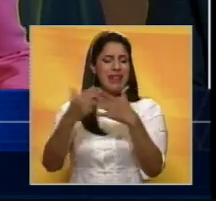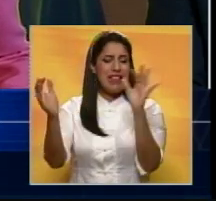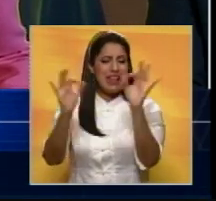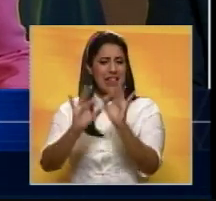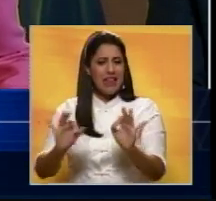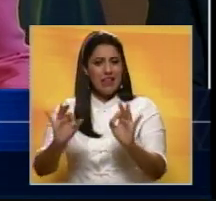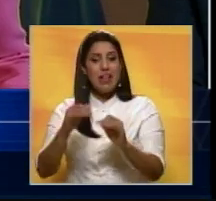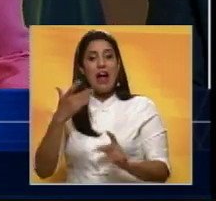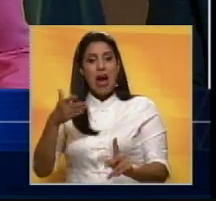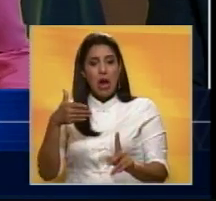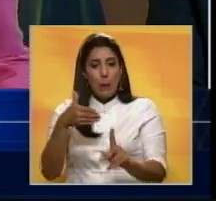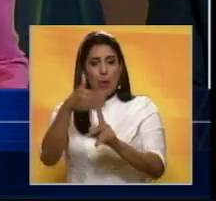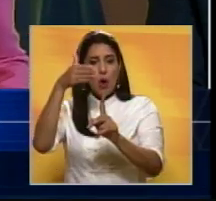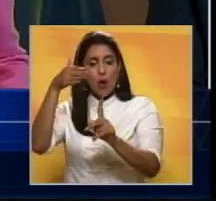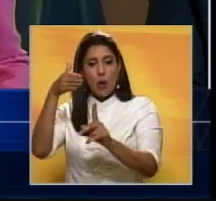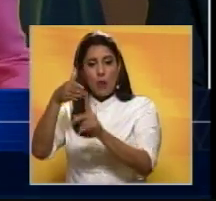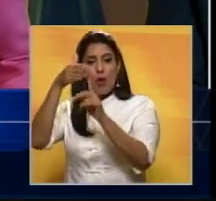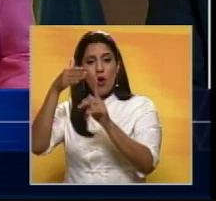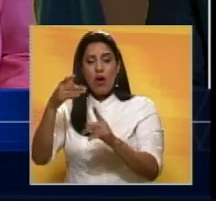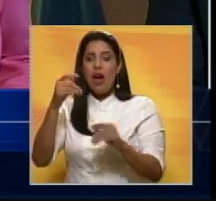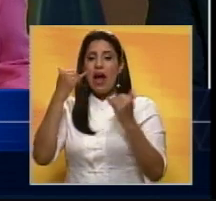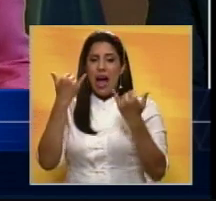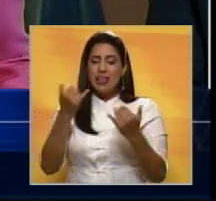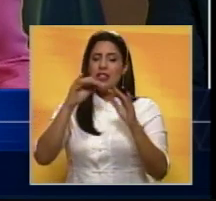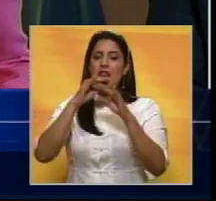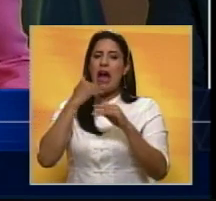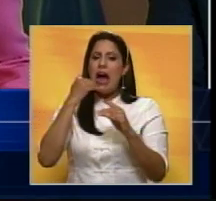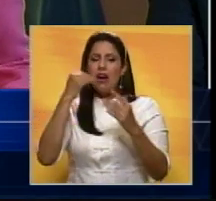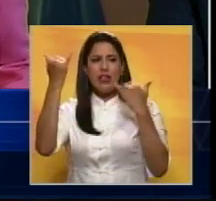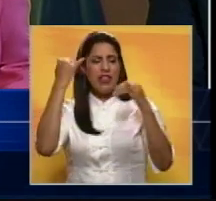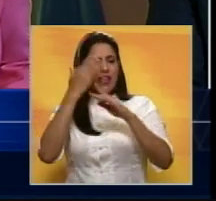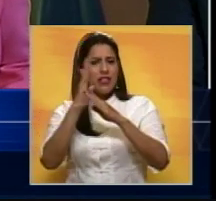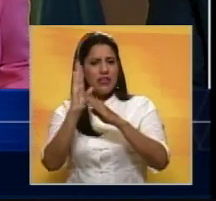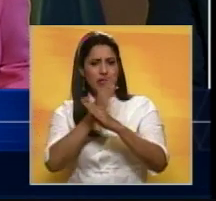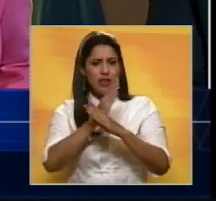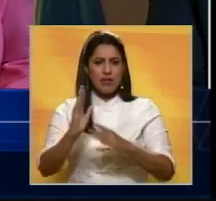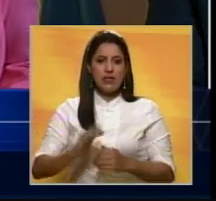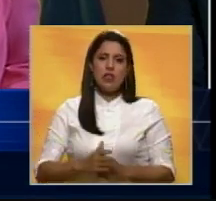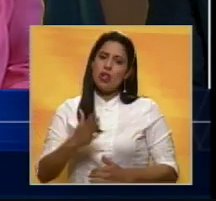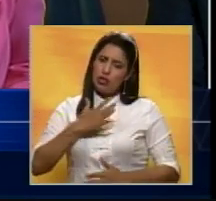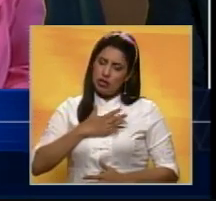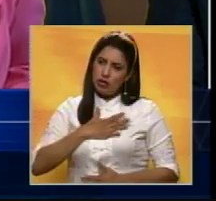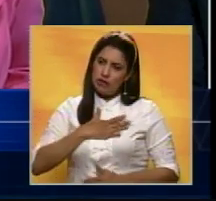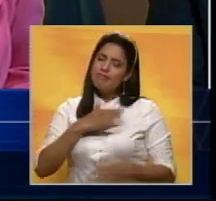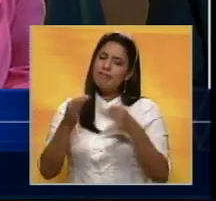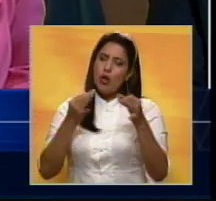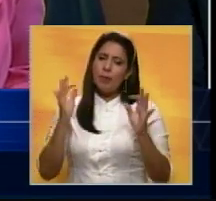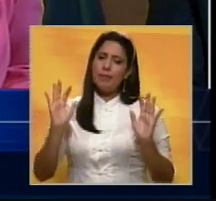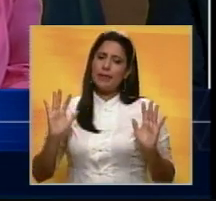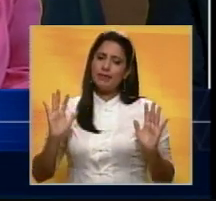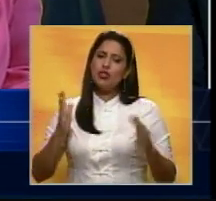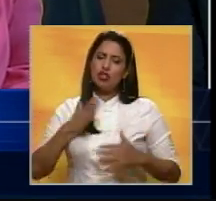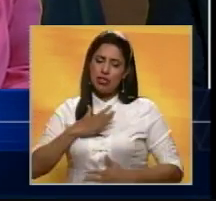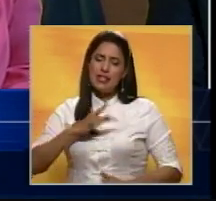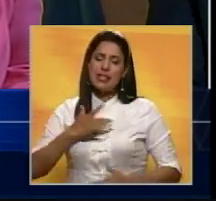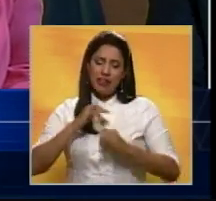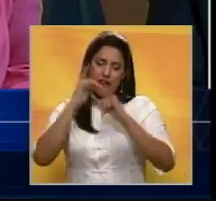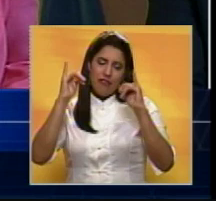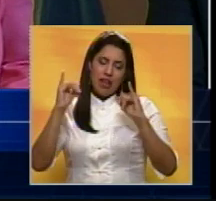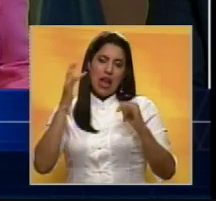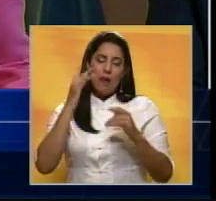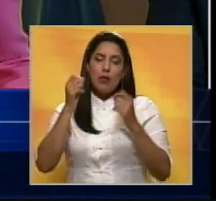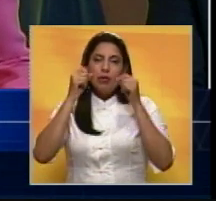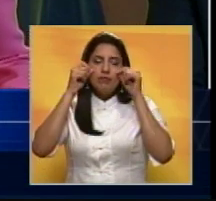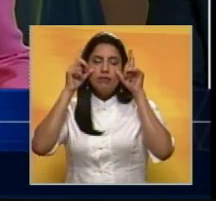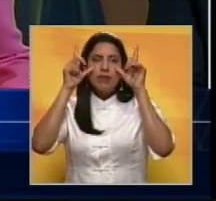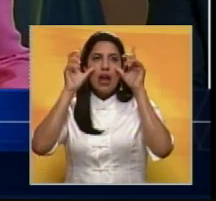nada, ataca la esencia del multilateralismo. Y yo lo tengo que decir, yo me siento feliz que cuando yo